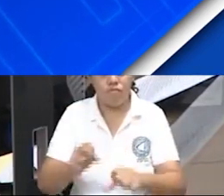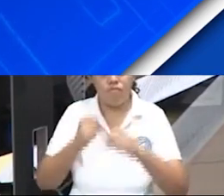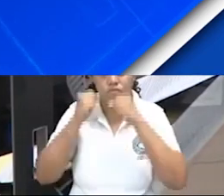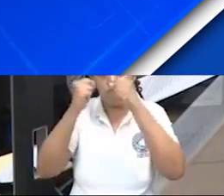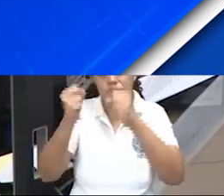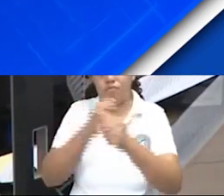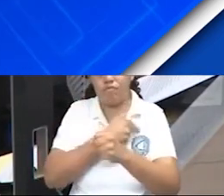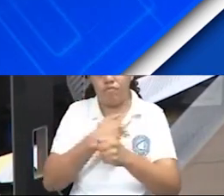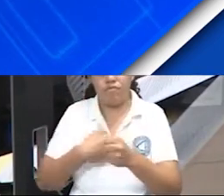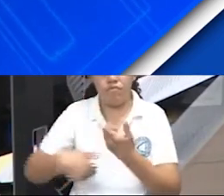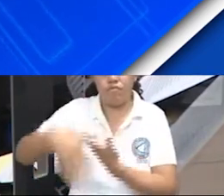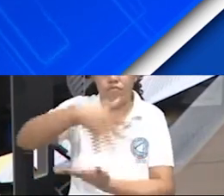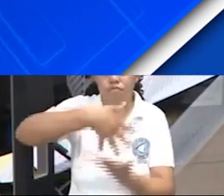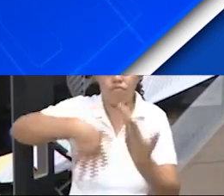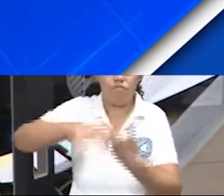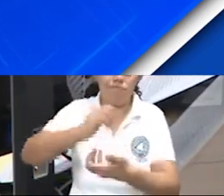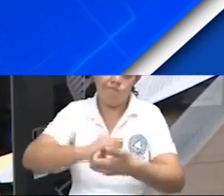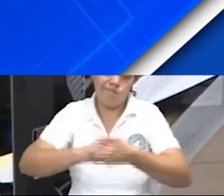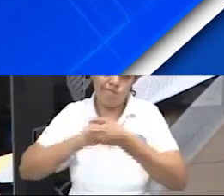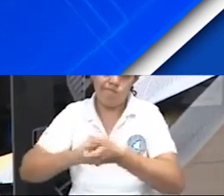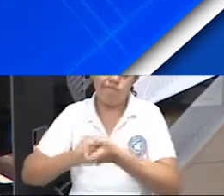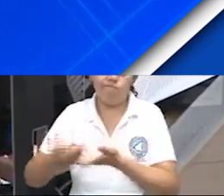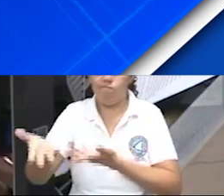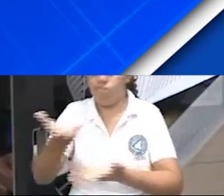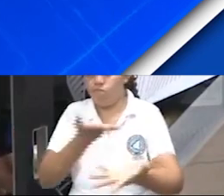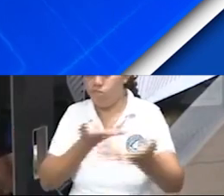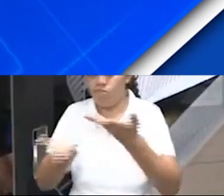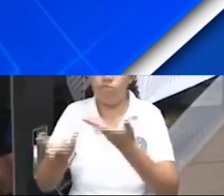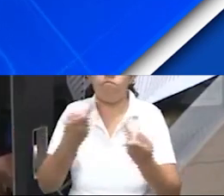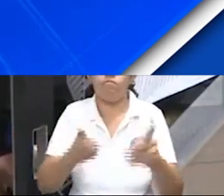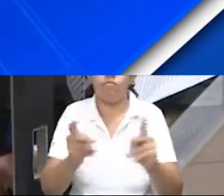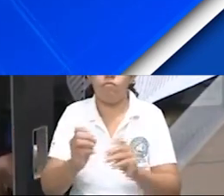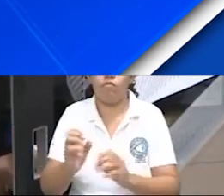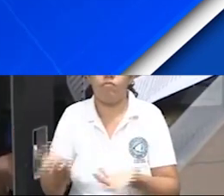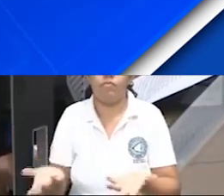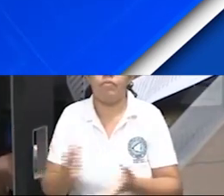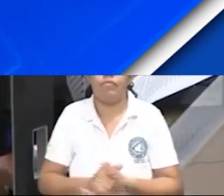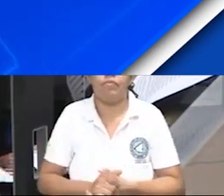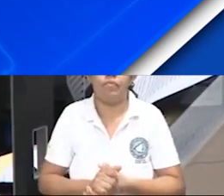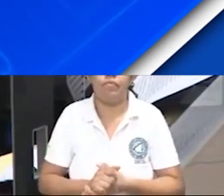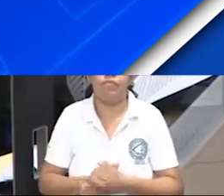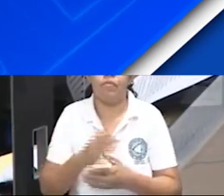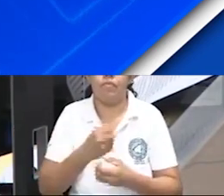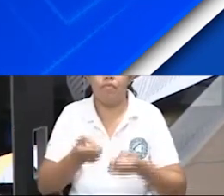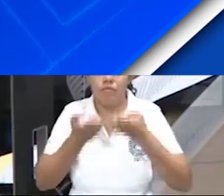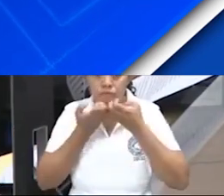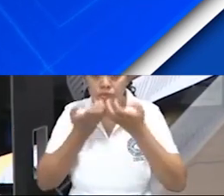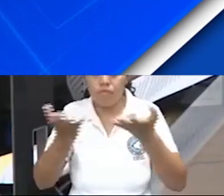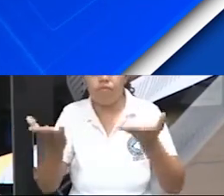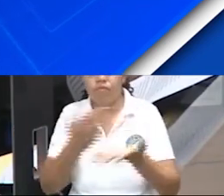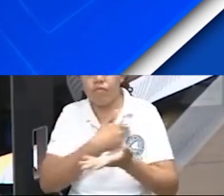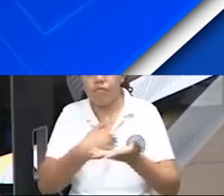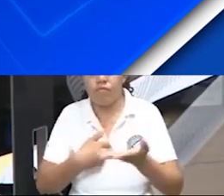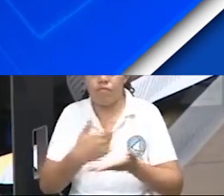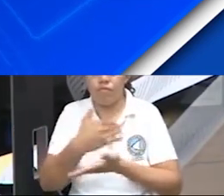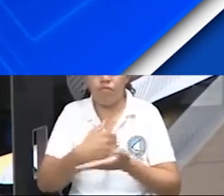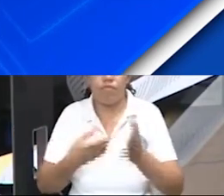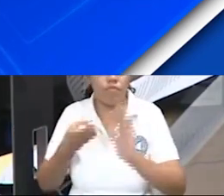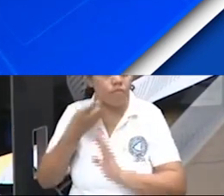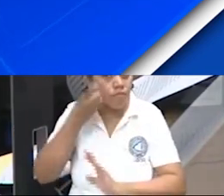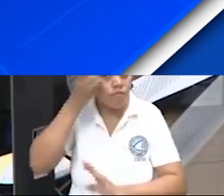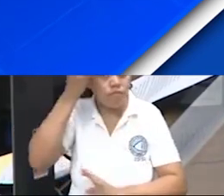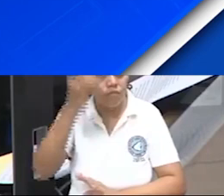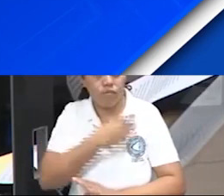fortaleciendo sus relaciones de amistad, solidaridad, inversión y cooperación. Este instrumento tiene como objeto el